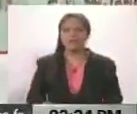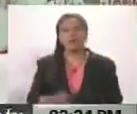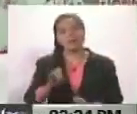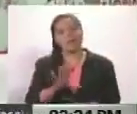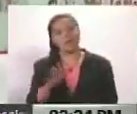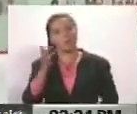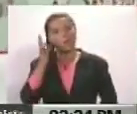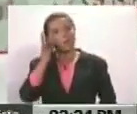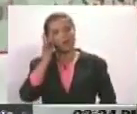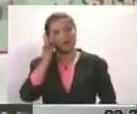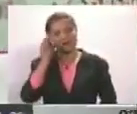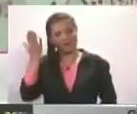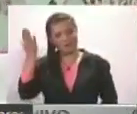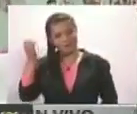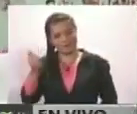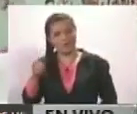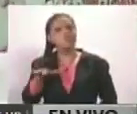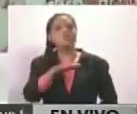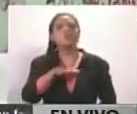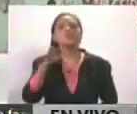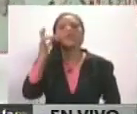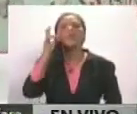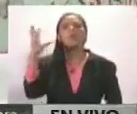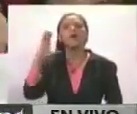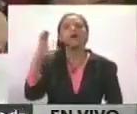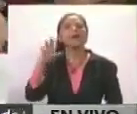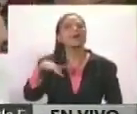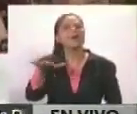pues. ¿Dónde están las mujeres caraqueñas?